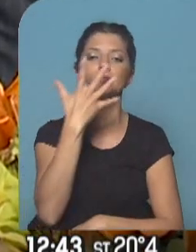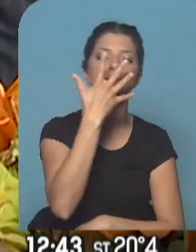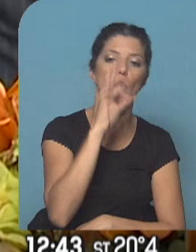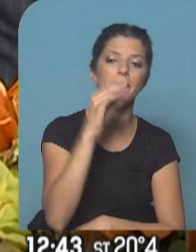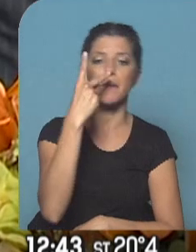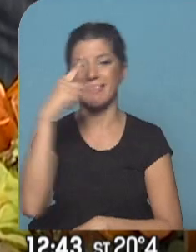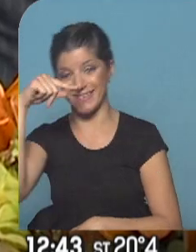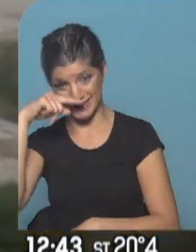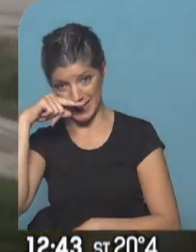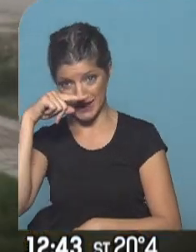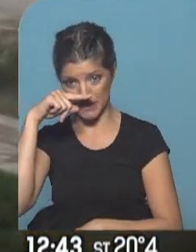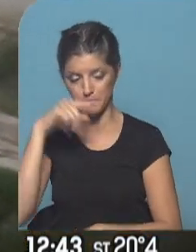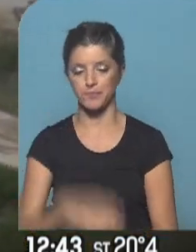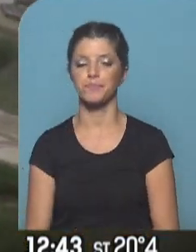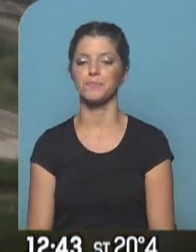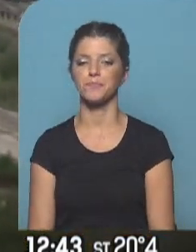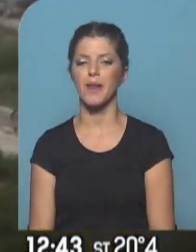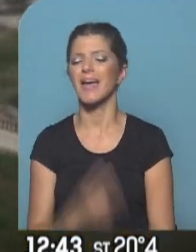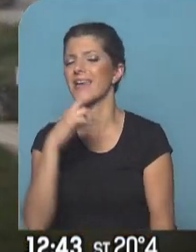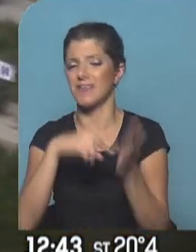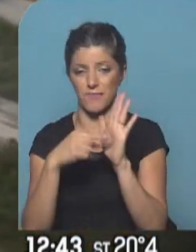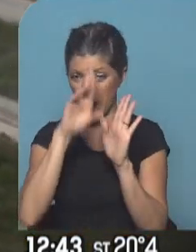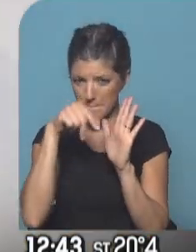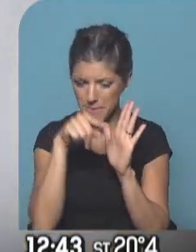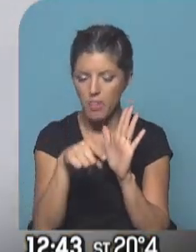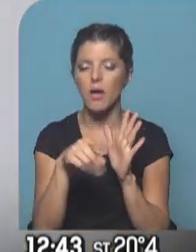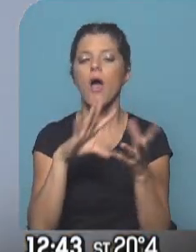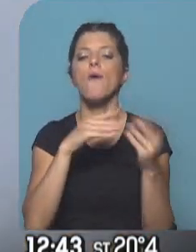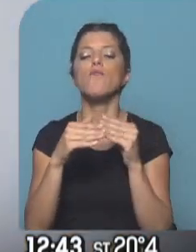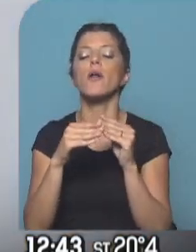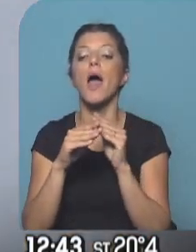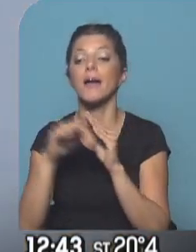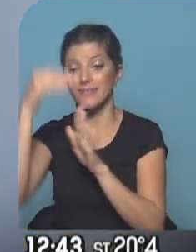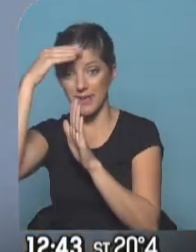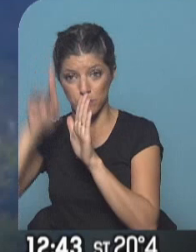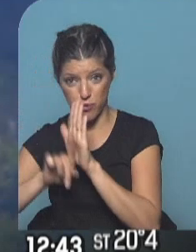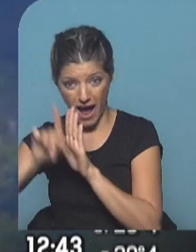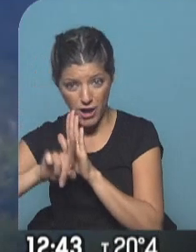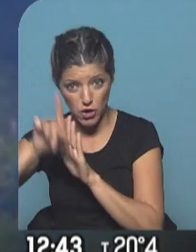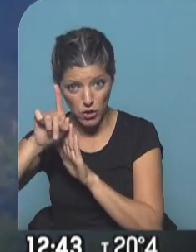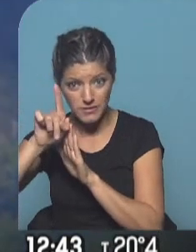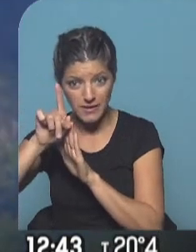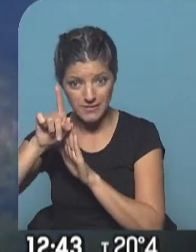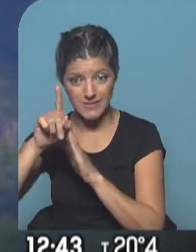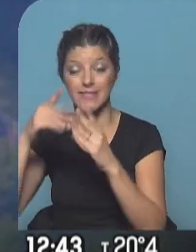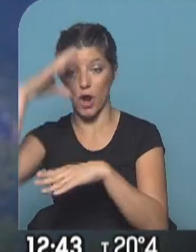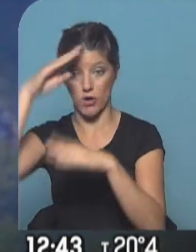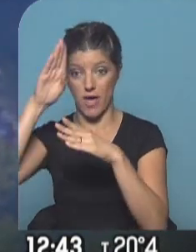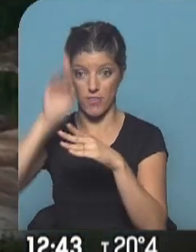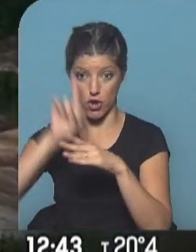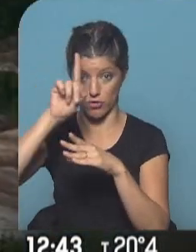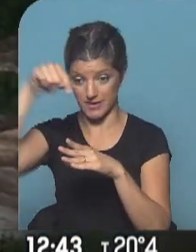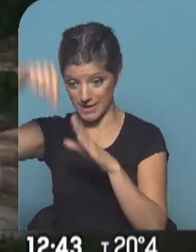50-27. Consiste en una guerra de maniobras al norte de la zona desmilitarizada que separa las dos Coreas, es